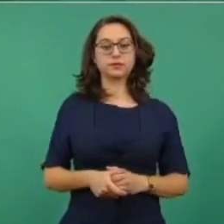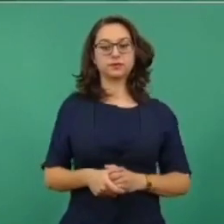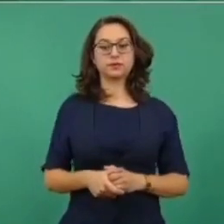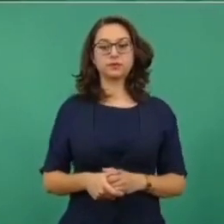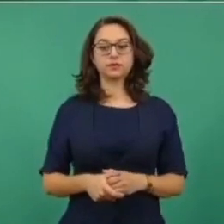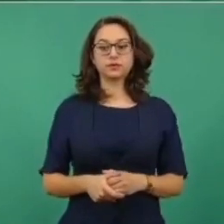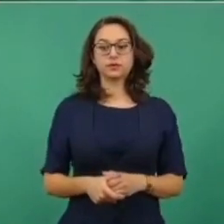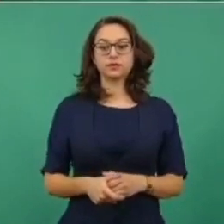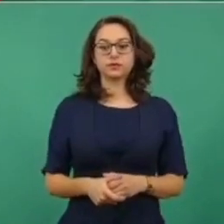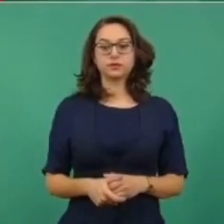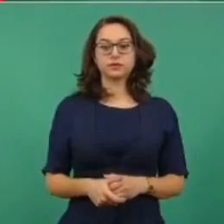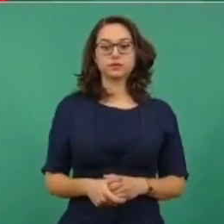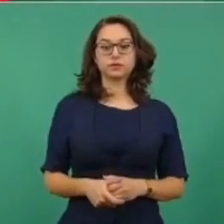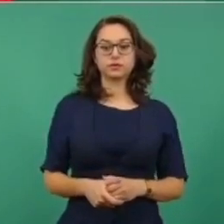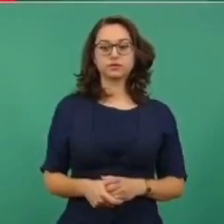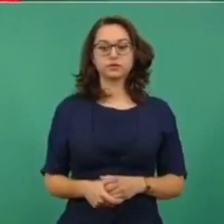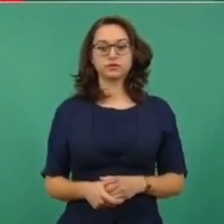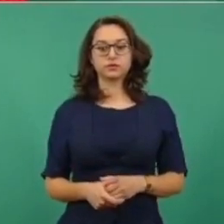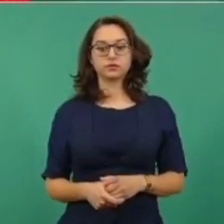lunes